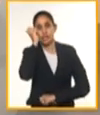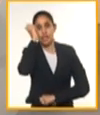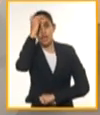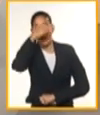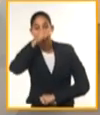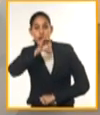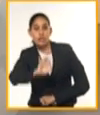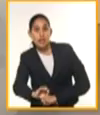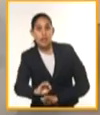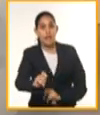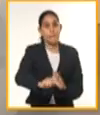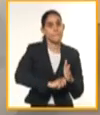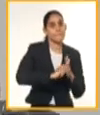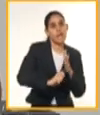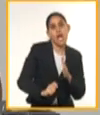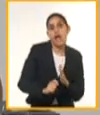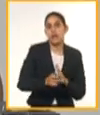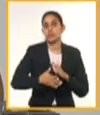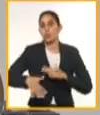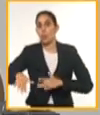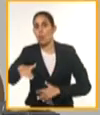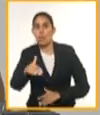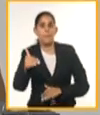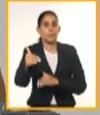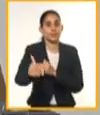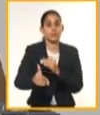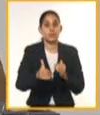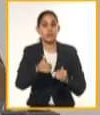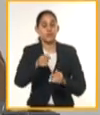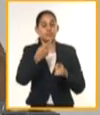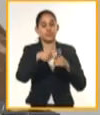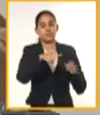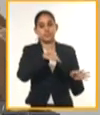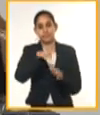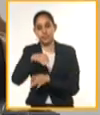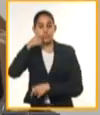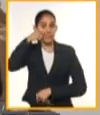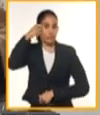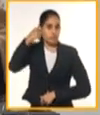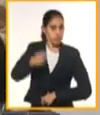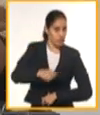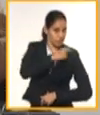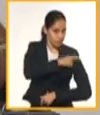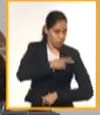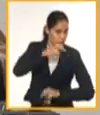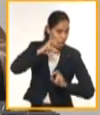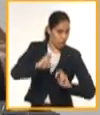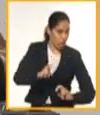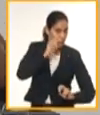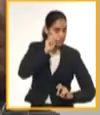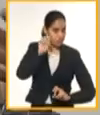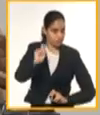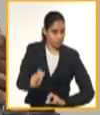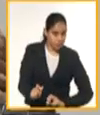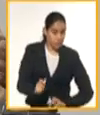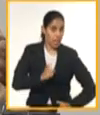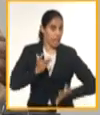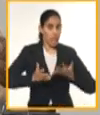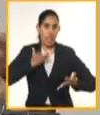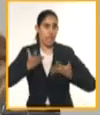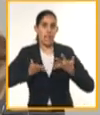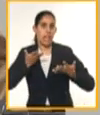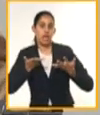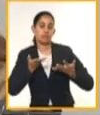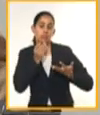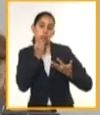llevando, efectivamente. Y en el caso particular de Ucrania, todo parecía que a lo mejor iba a ser más calmado,